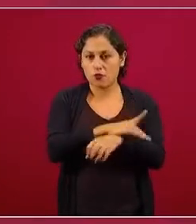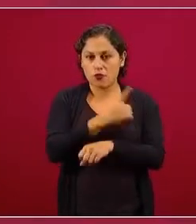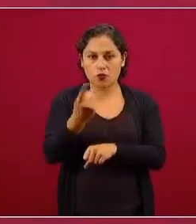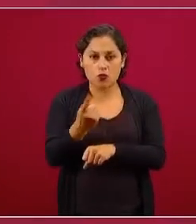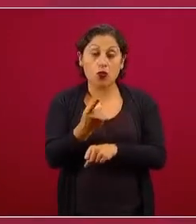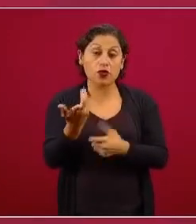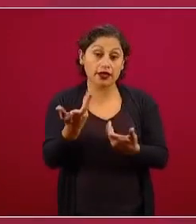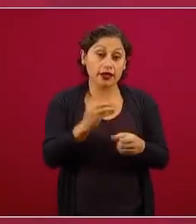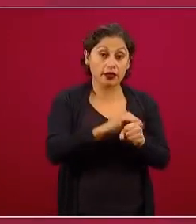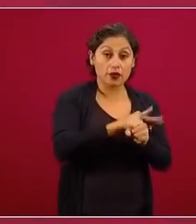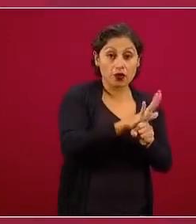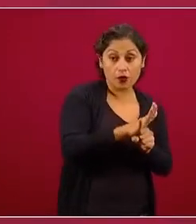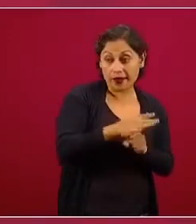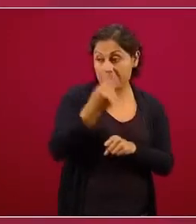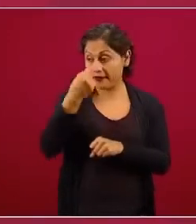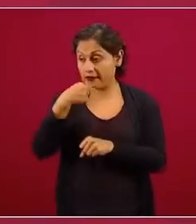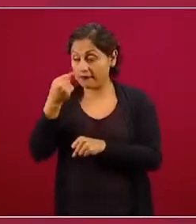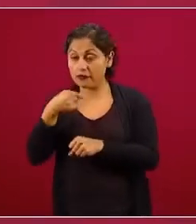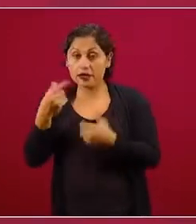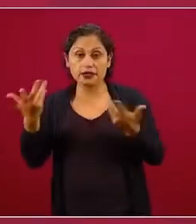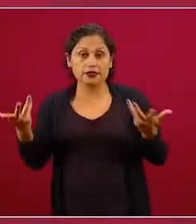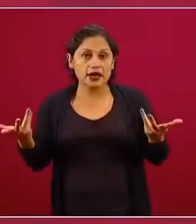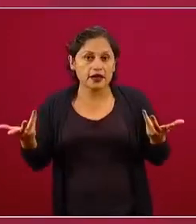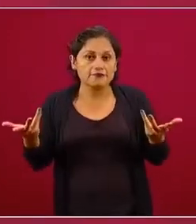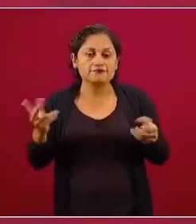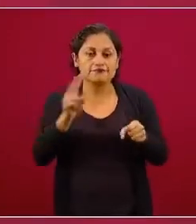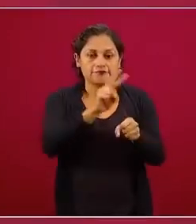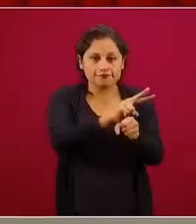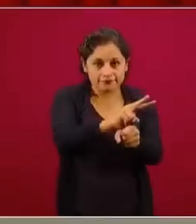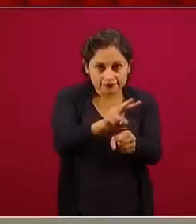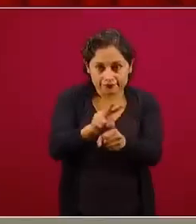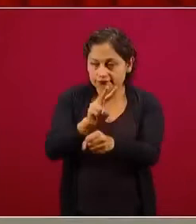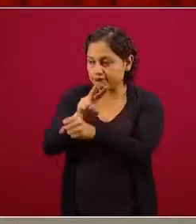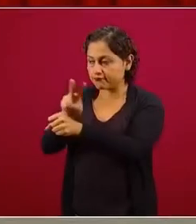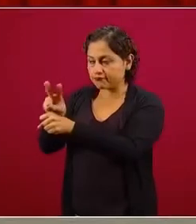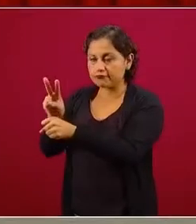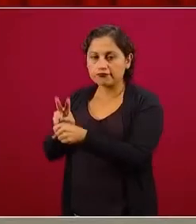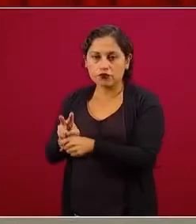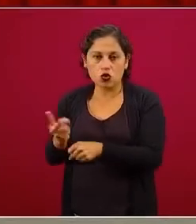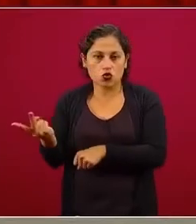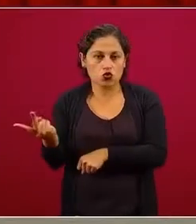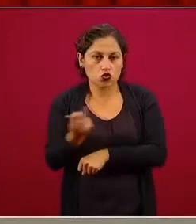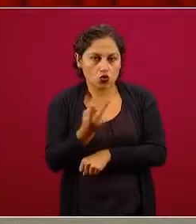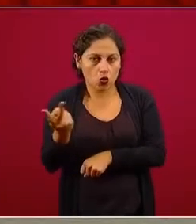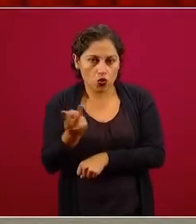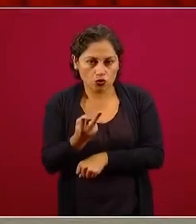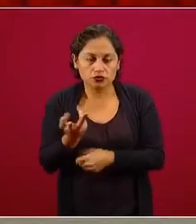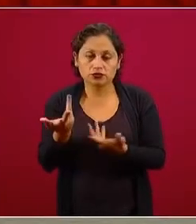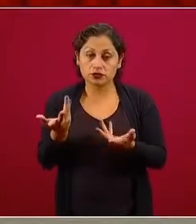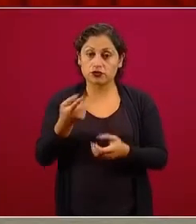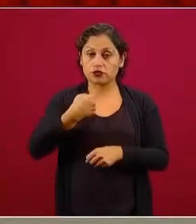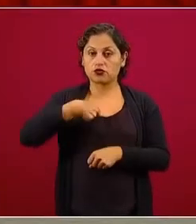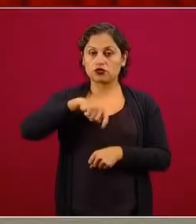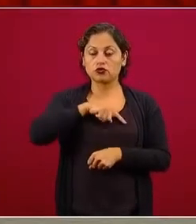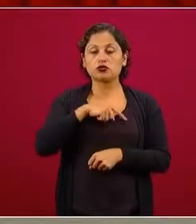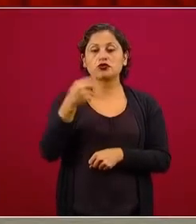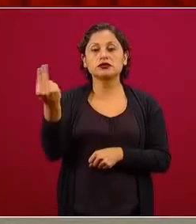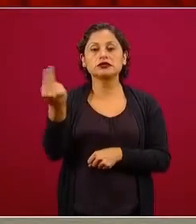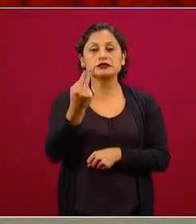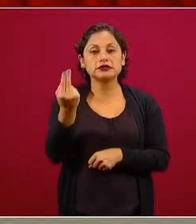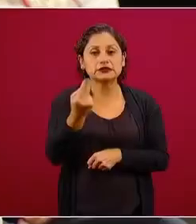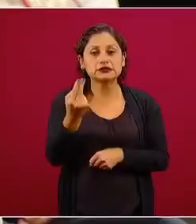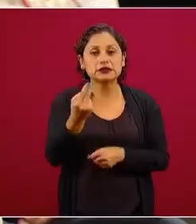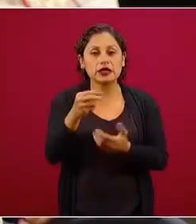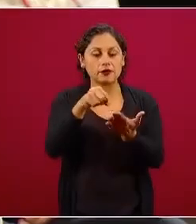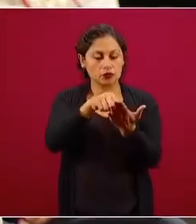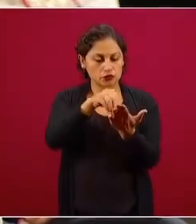y COVID-19 se van a vigilar de manera conjunta como un síndrome. Entonces, necesitamos una definición que nos dé la sensibilidad en